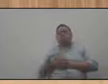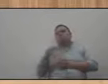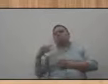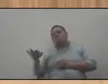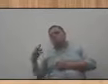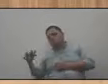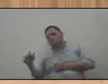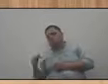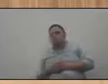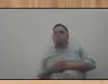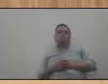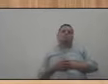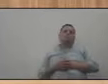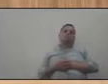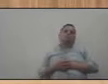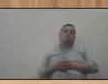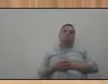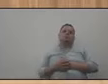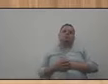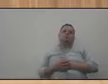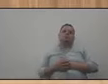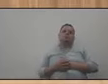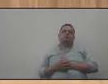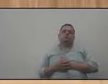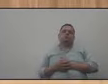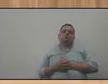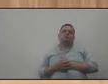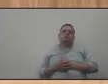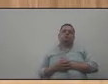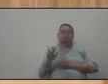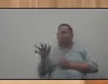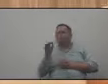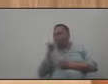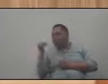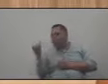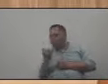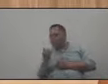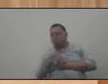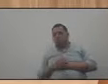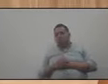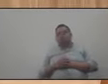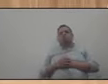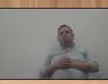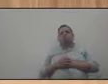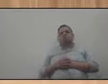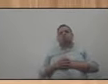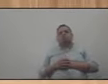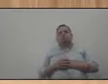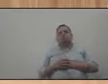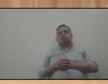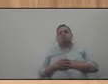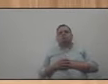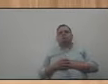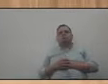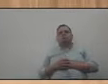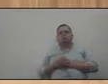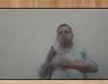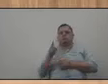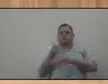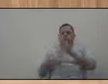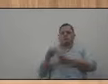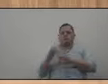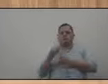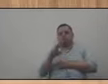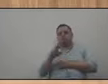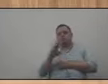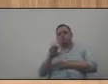Tauramena, Juan Hernando Urrego de Agua Azul y a nuestro Empresa Social Departamental